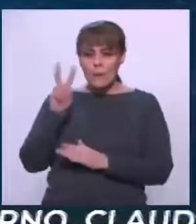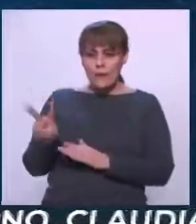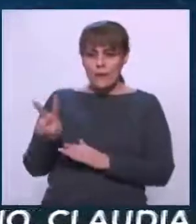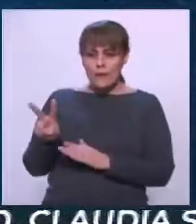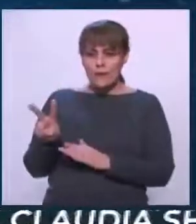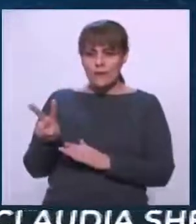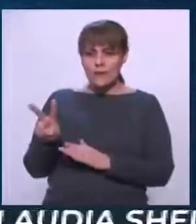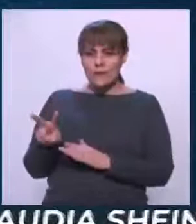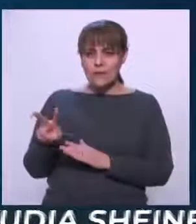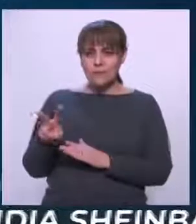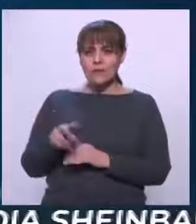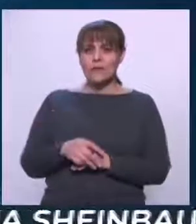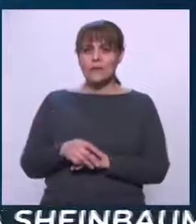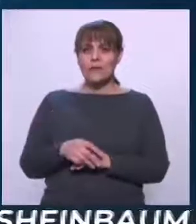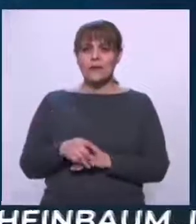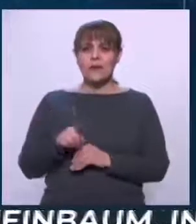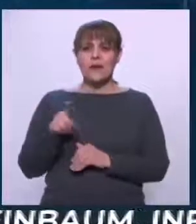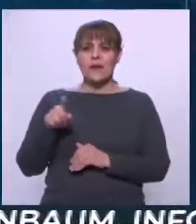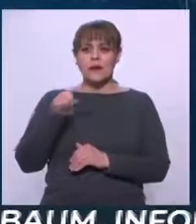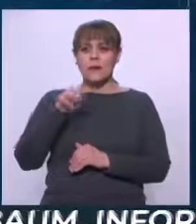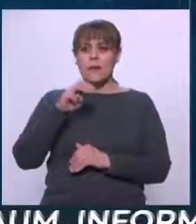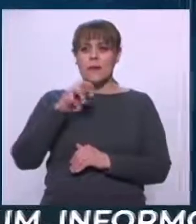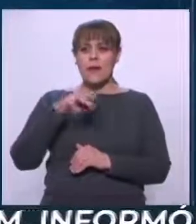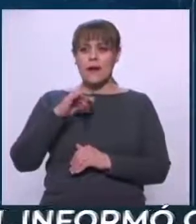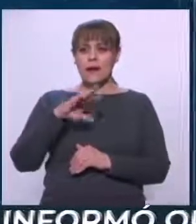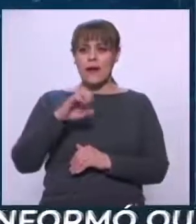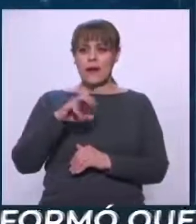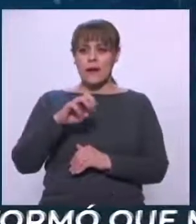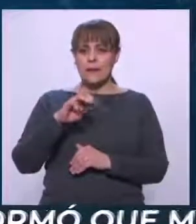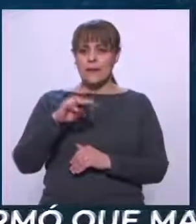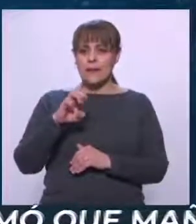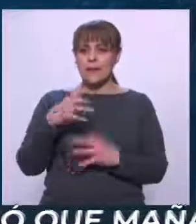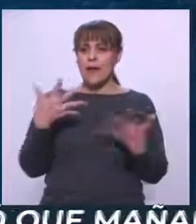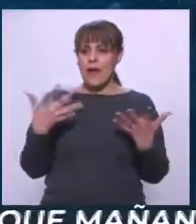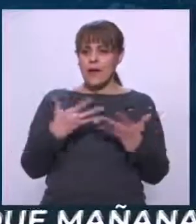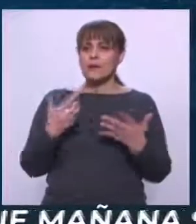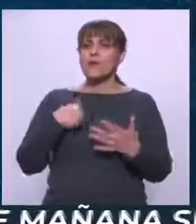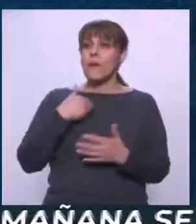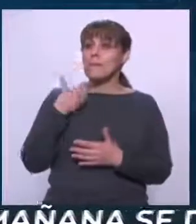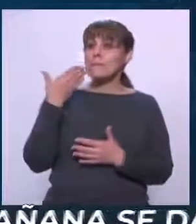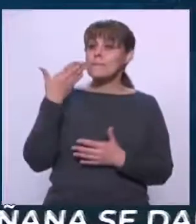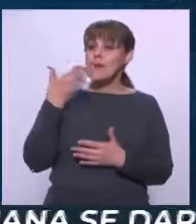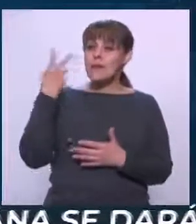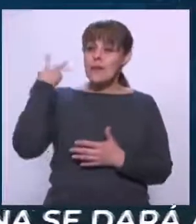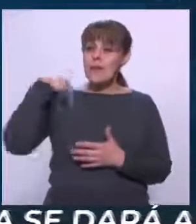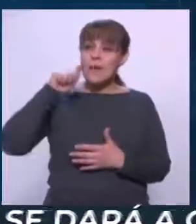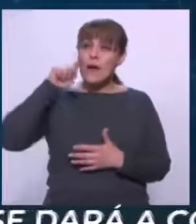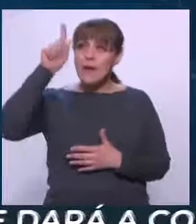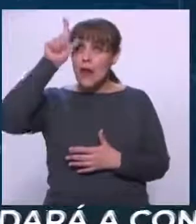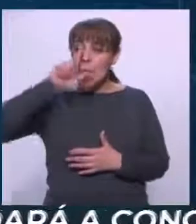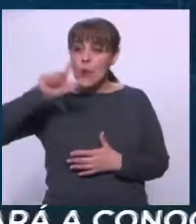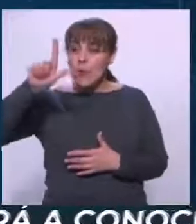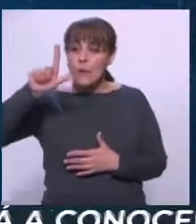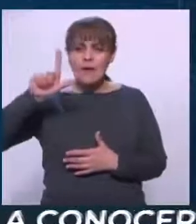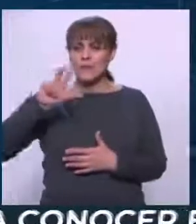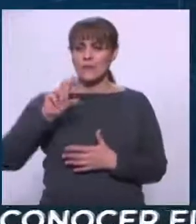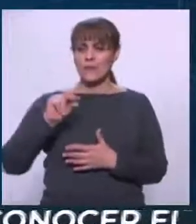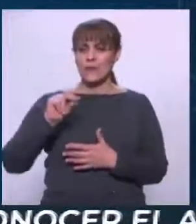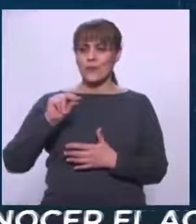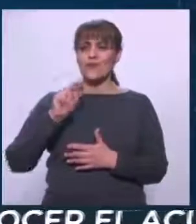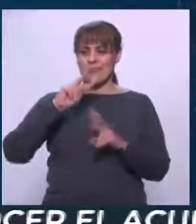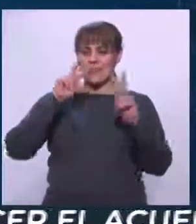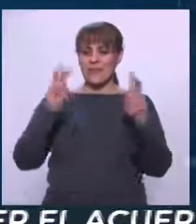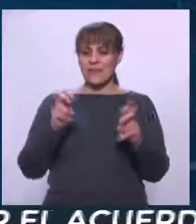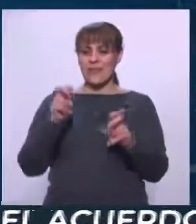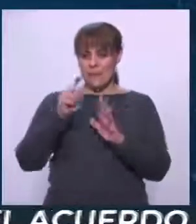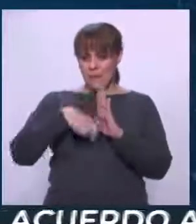que hizo Mari Carmen de Lara. No, nosotros no pedimos la luna, no estábamos pidiendo un viaje a la luna.